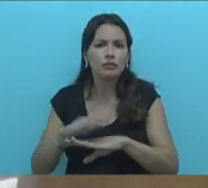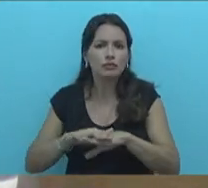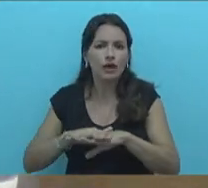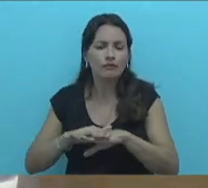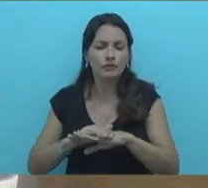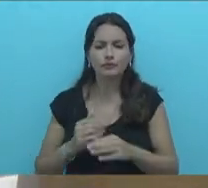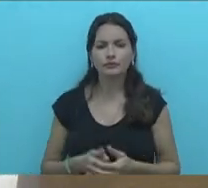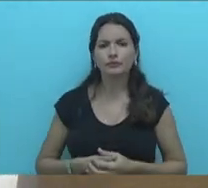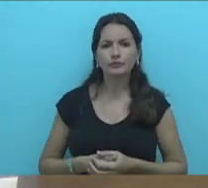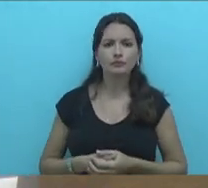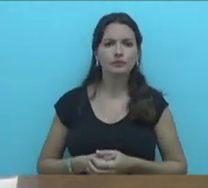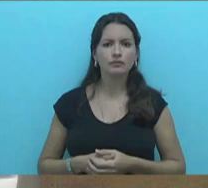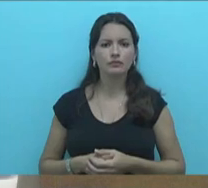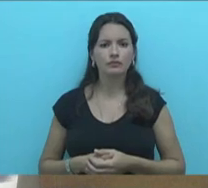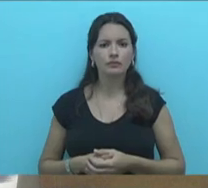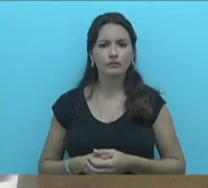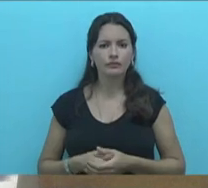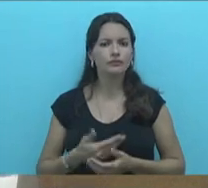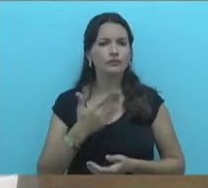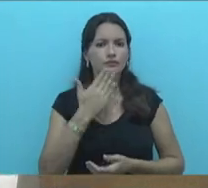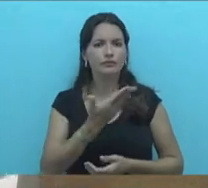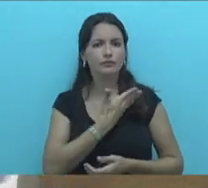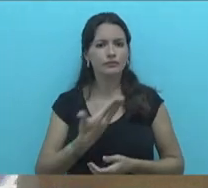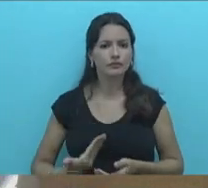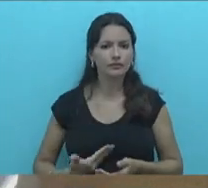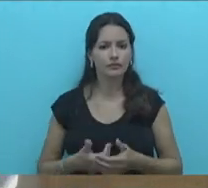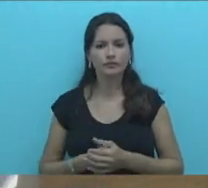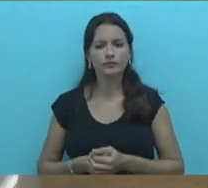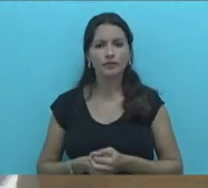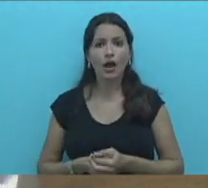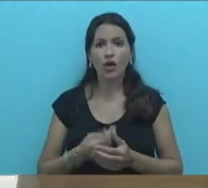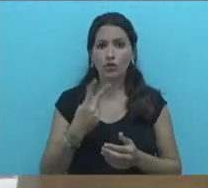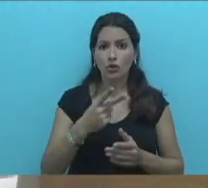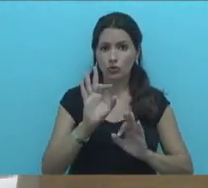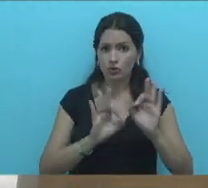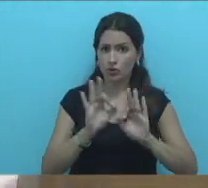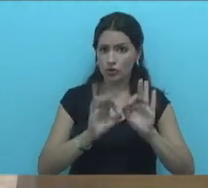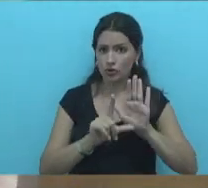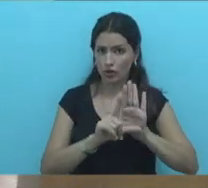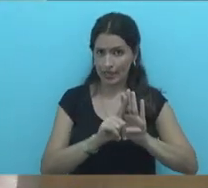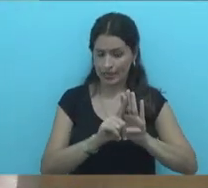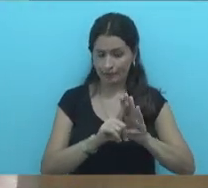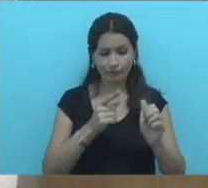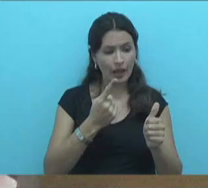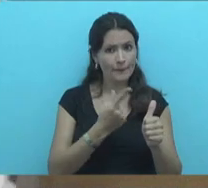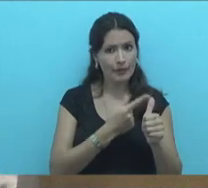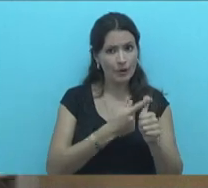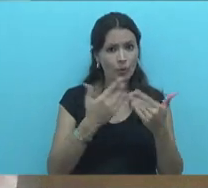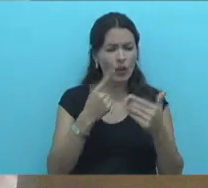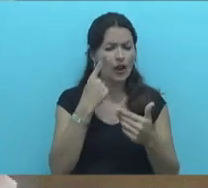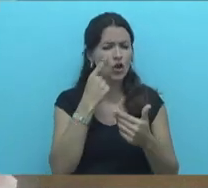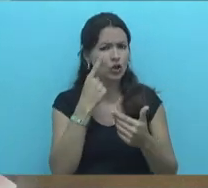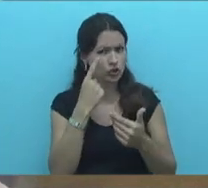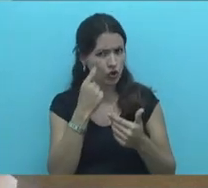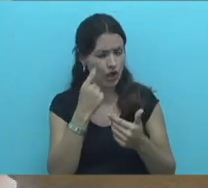uno que tiene por objetivo regular el funcionamiento y la habilitación de las panaderías y afines, y el otro,